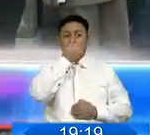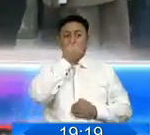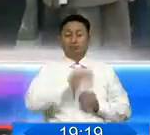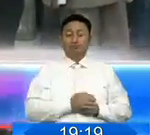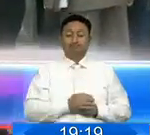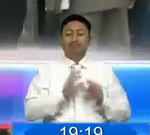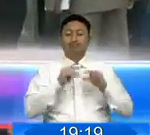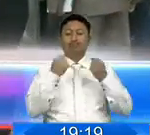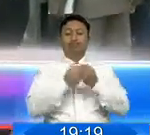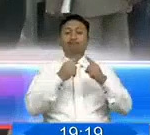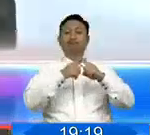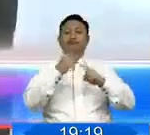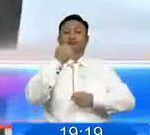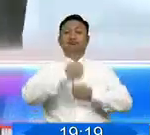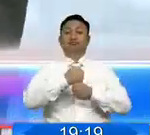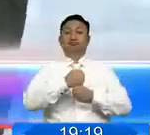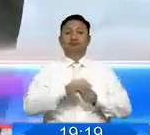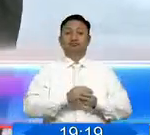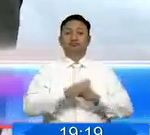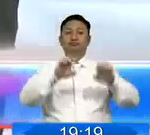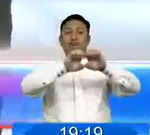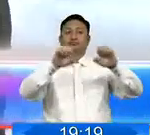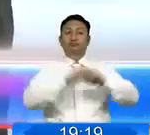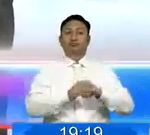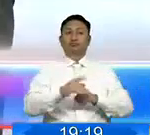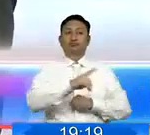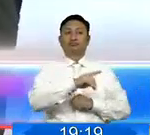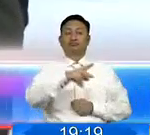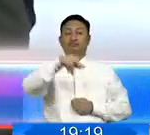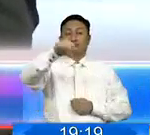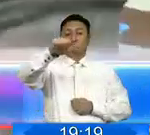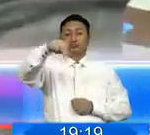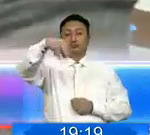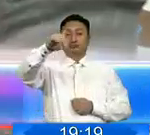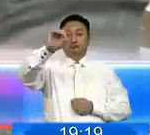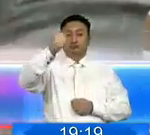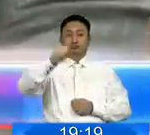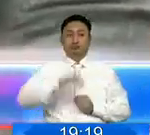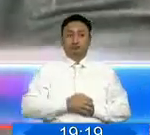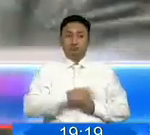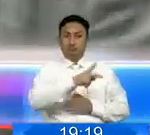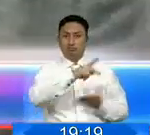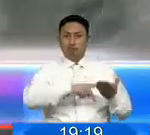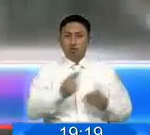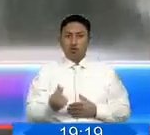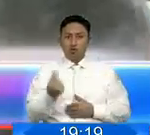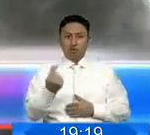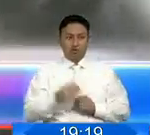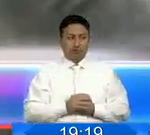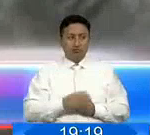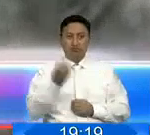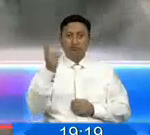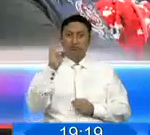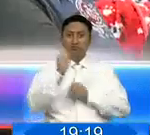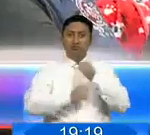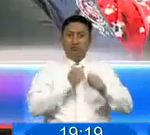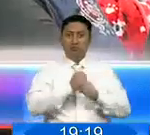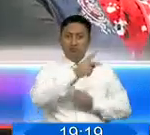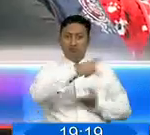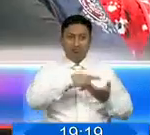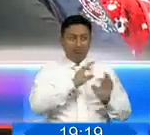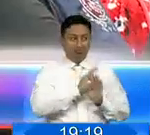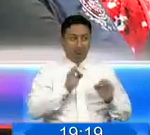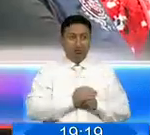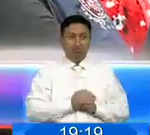Un grupo de ex trabajadores de la empresa china Andes Petroleum reclaman el pago de sus utilidades que exigen por más de 16 años. Según